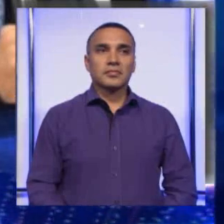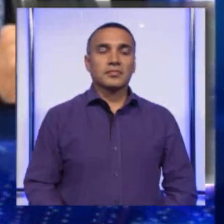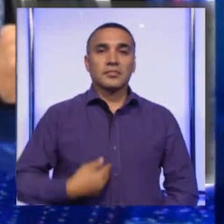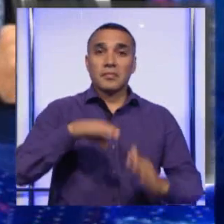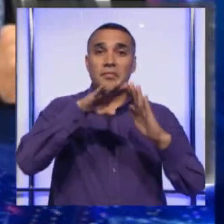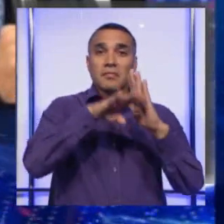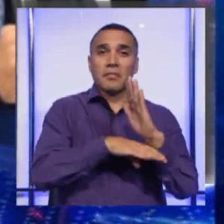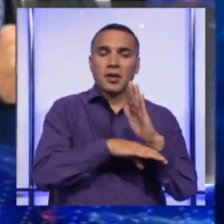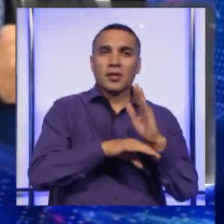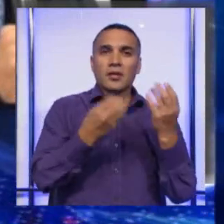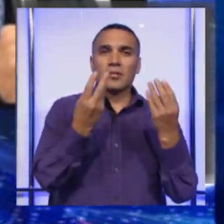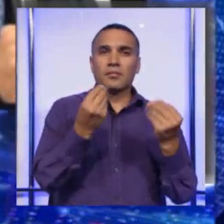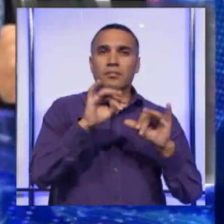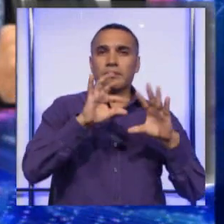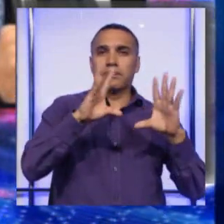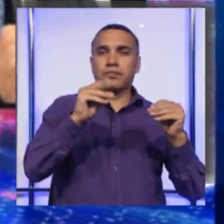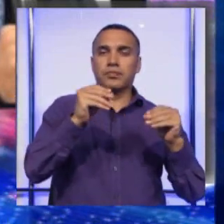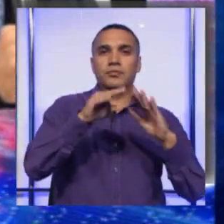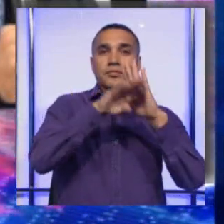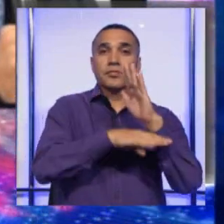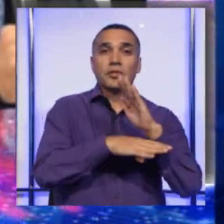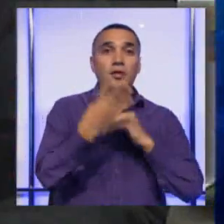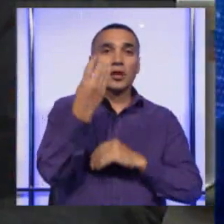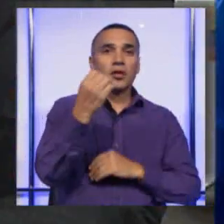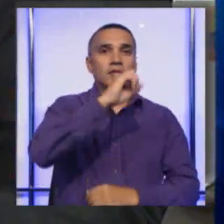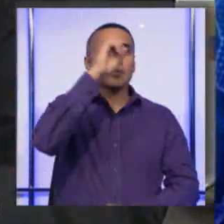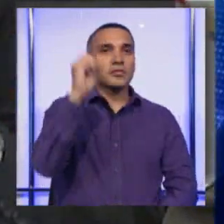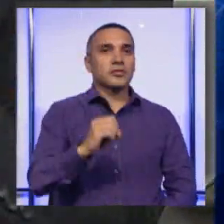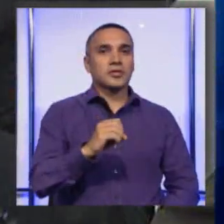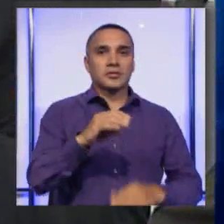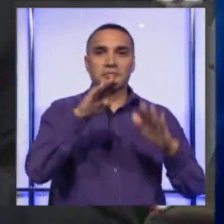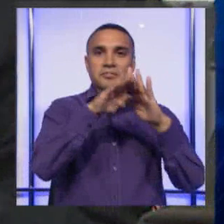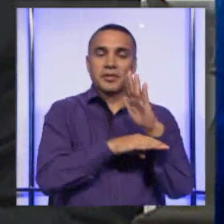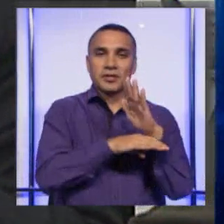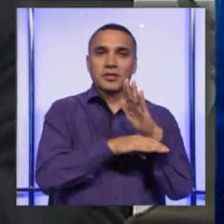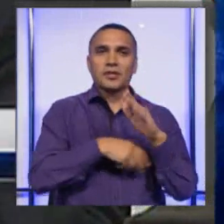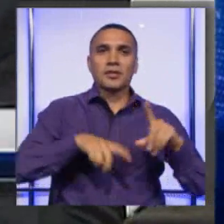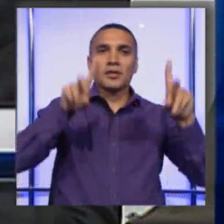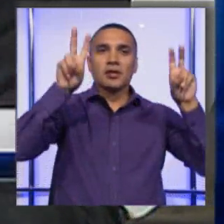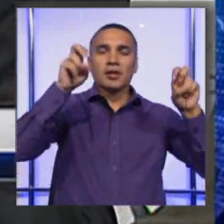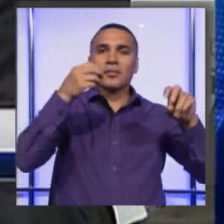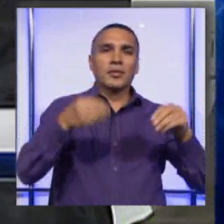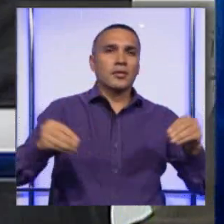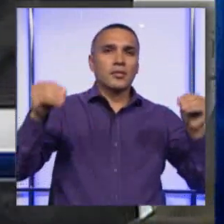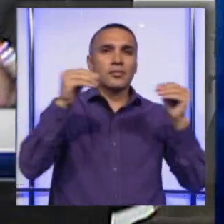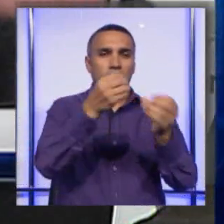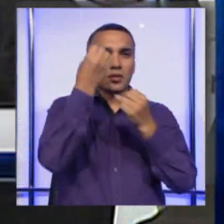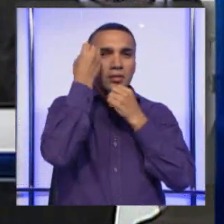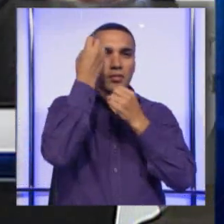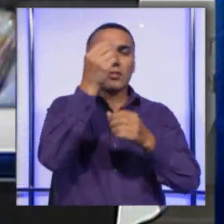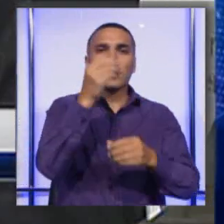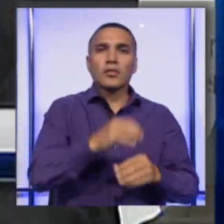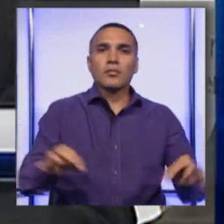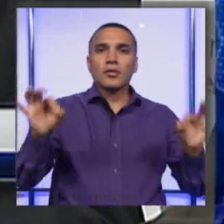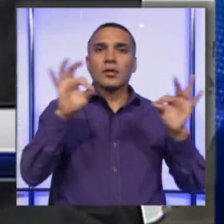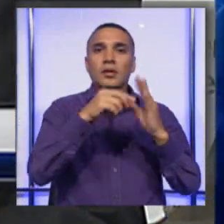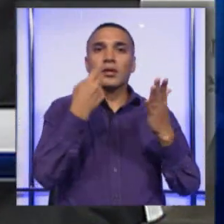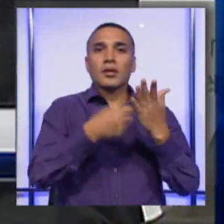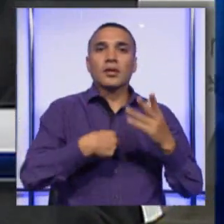Reducción del índice delincuencial. De un 14%. Los temas que queremos recalcar o priorizar, por ejemplo, el